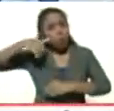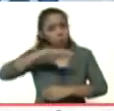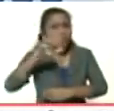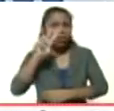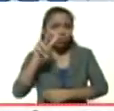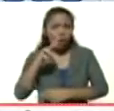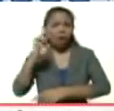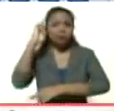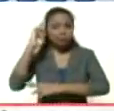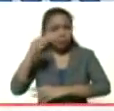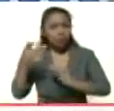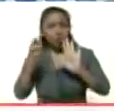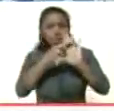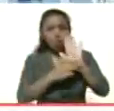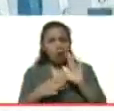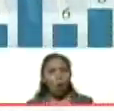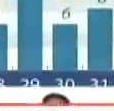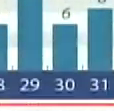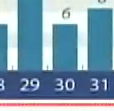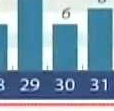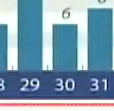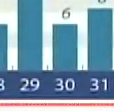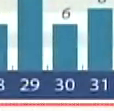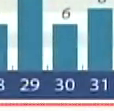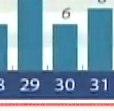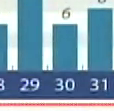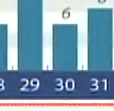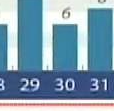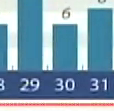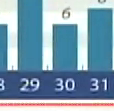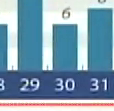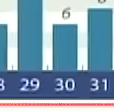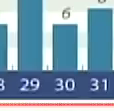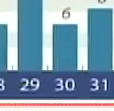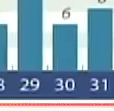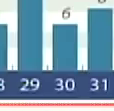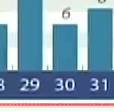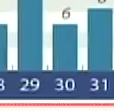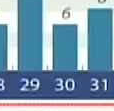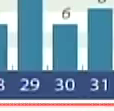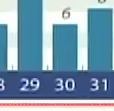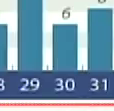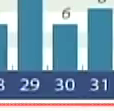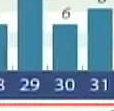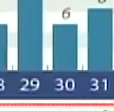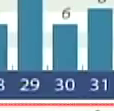día de hoy, 1 de abril, tenemos un solo caso para un total de